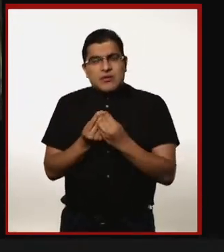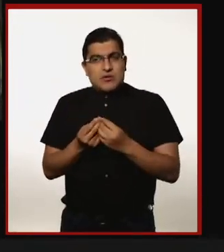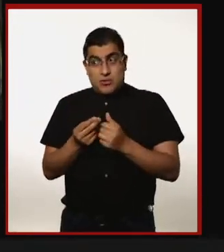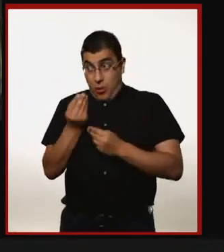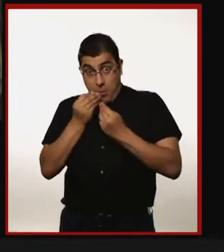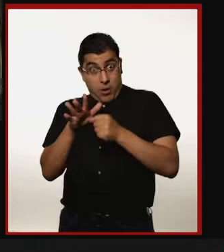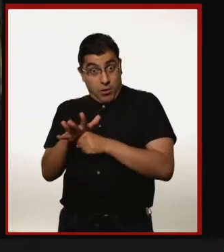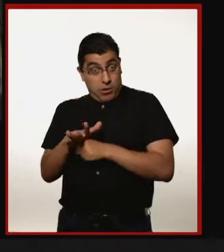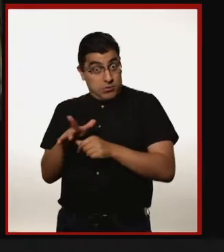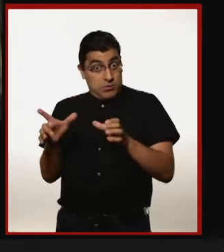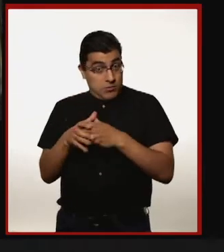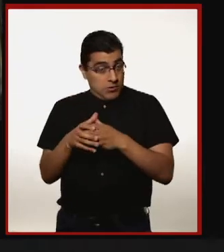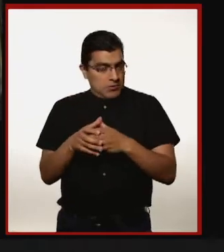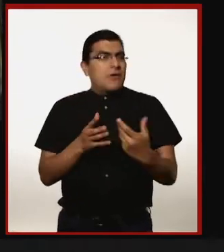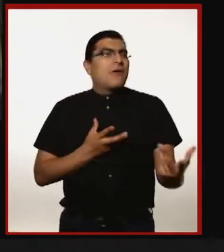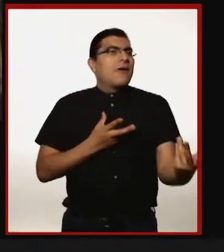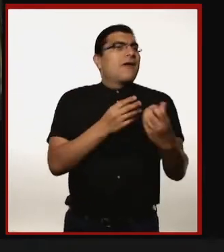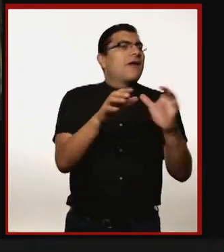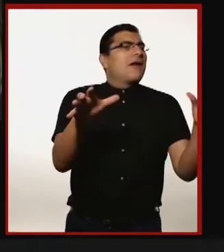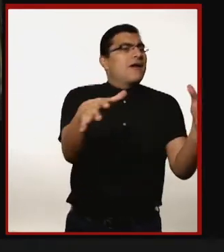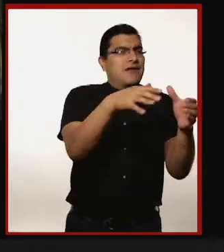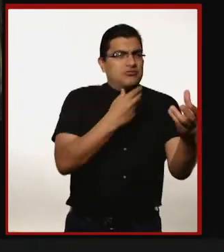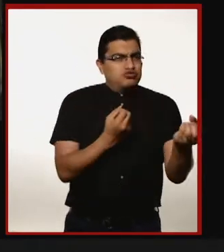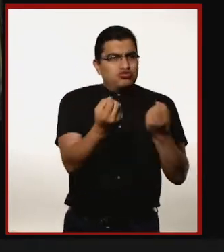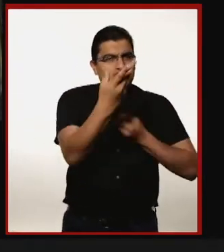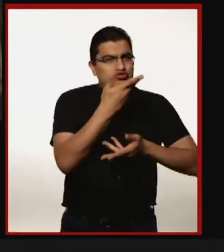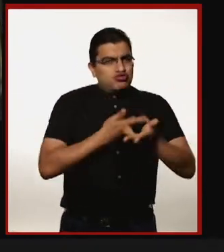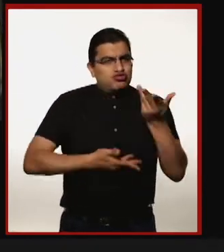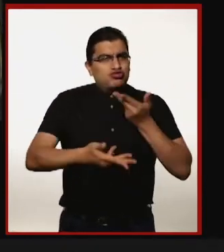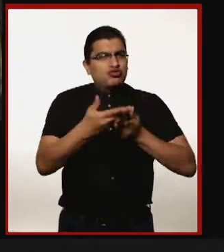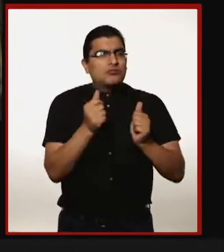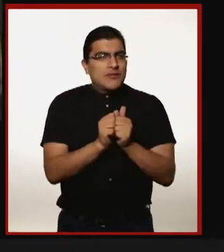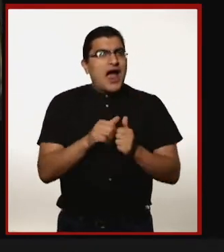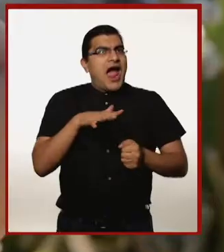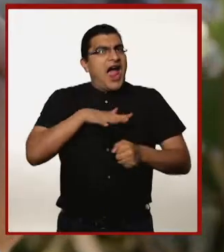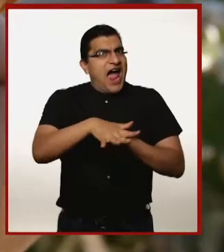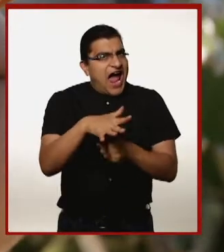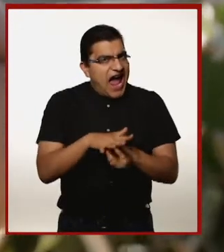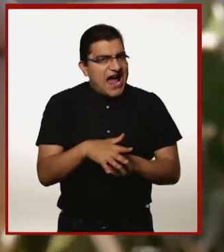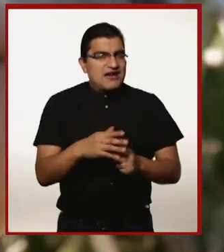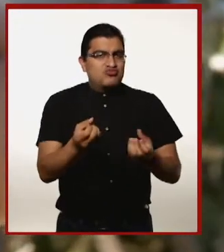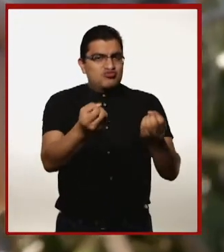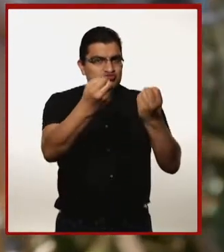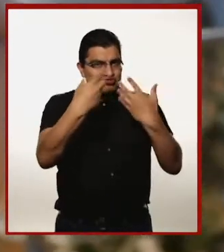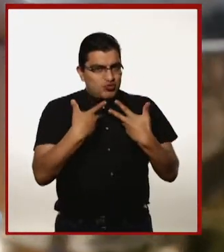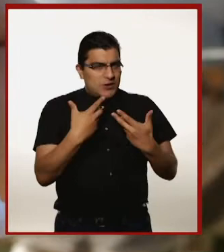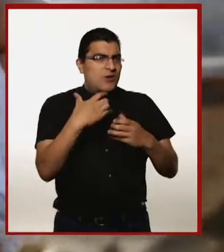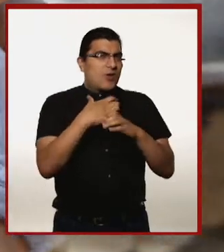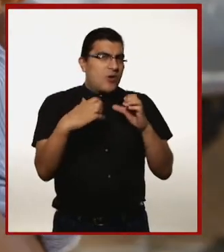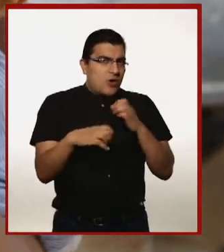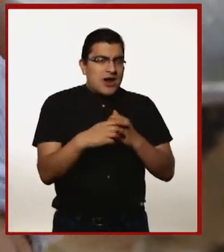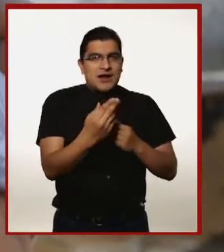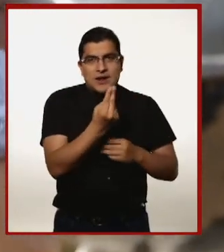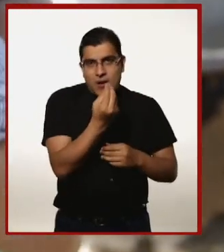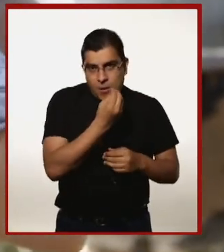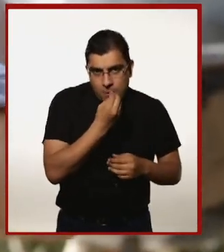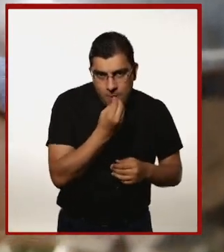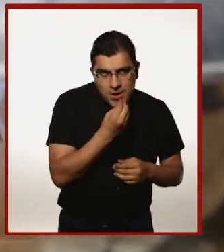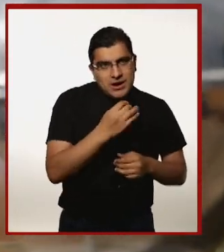también al formar parte de una colectividad que va satisfaciendo esas necesidades. El que haya quien nos provea de